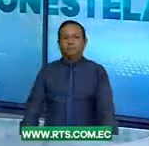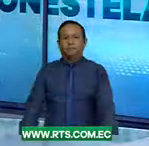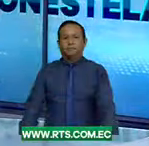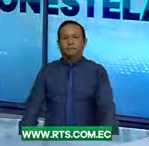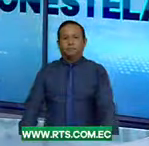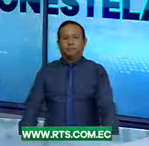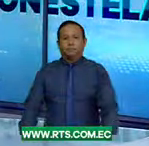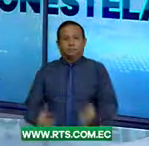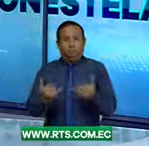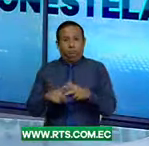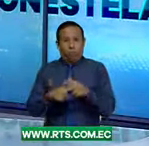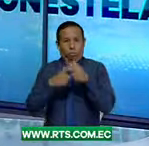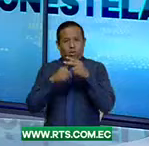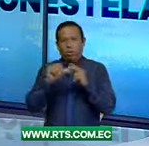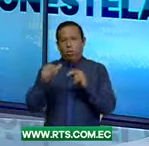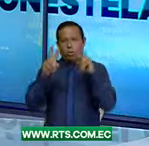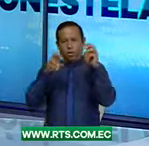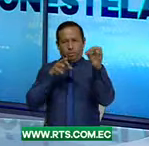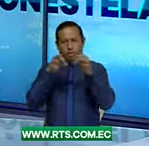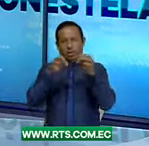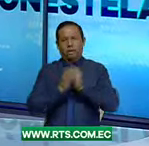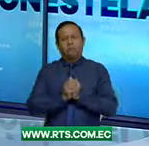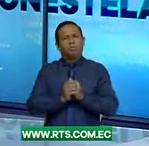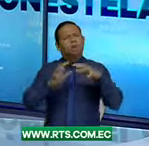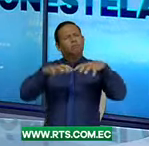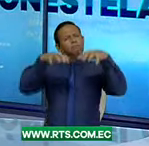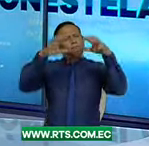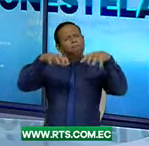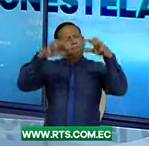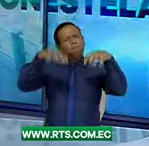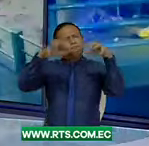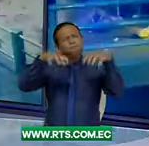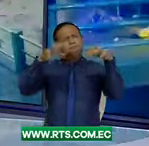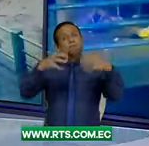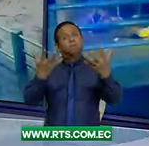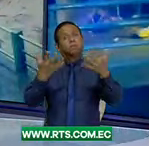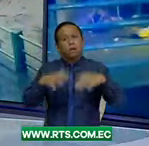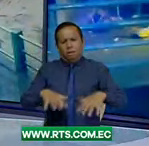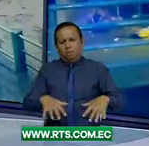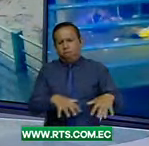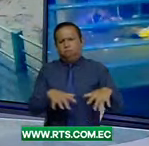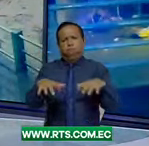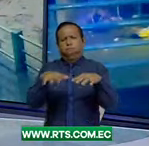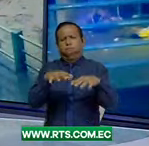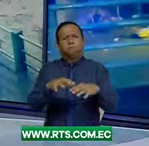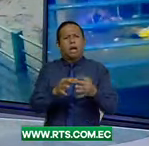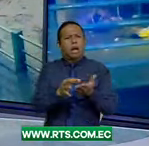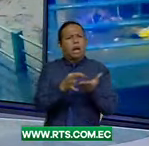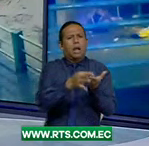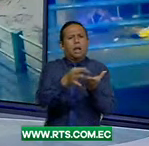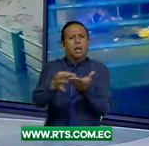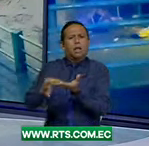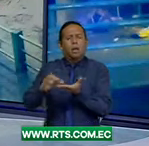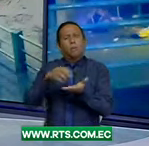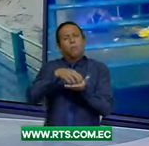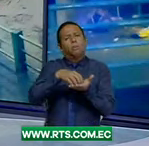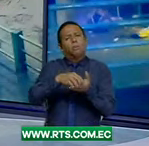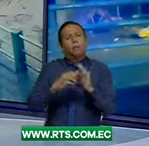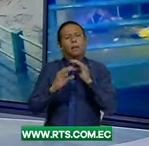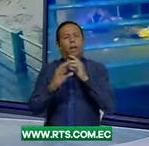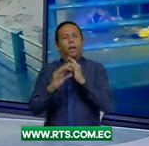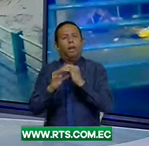Por ahora iniciamos con otros temas. Las lluvias torrenciales afectan cantones de la provincia de Bolívar. Casas